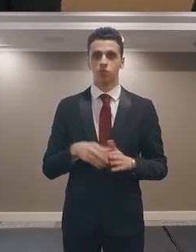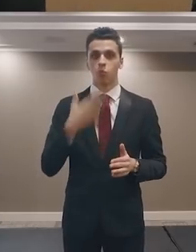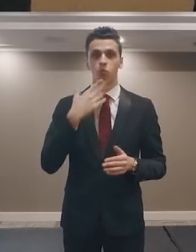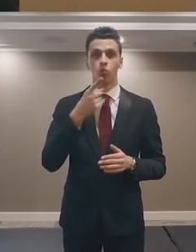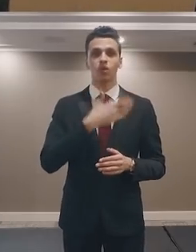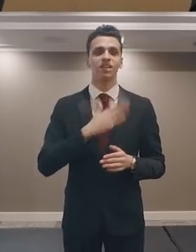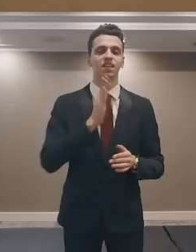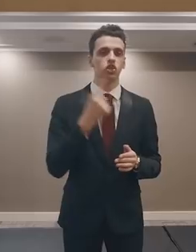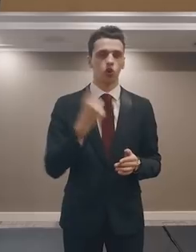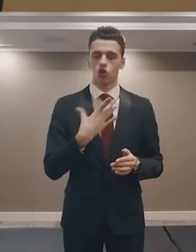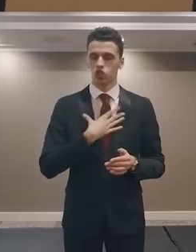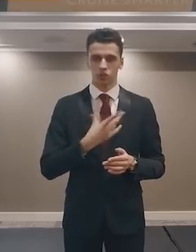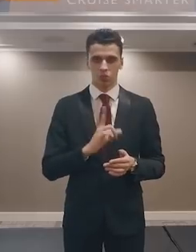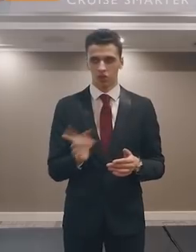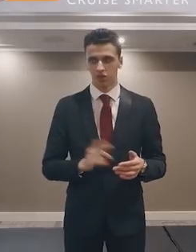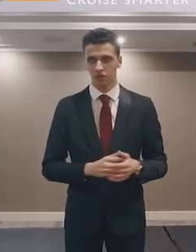invitado